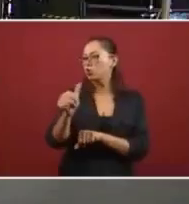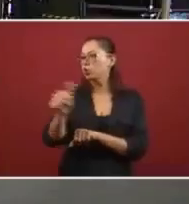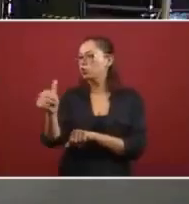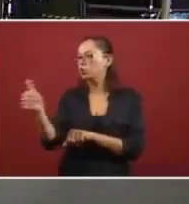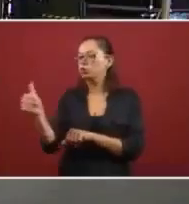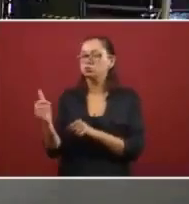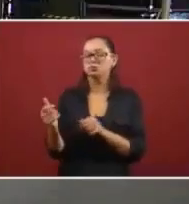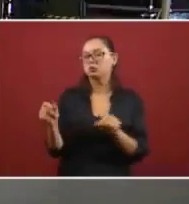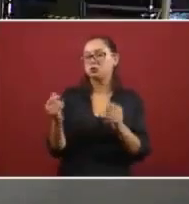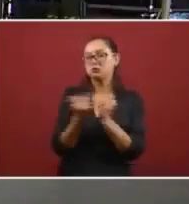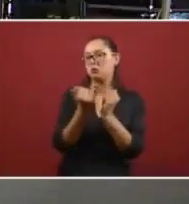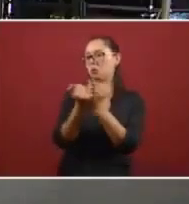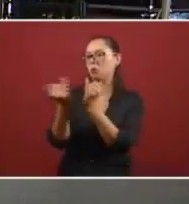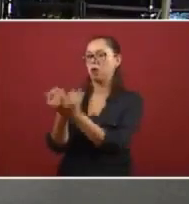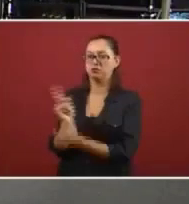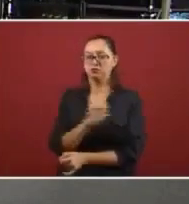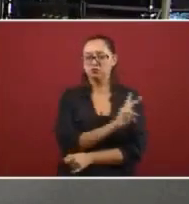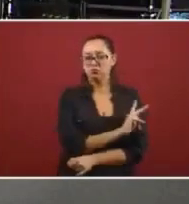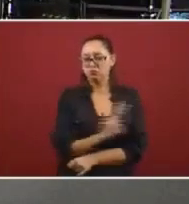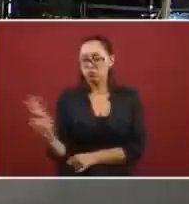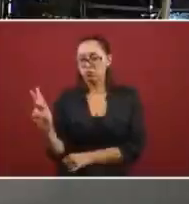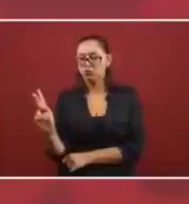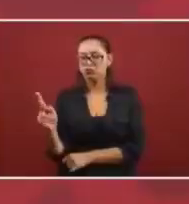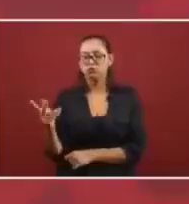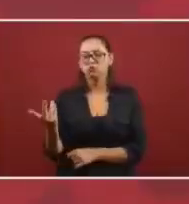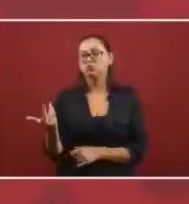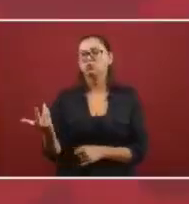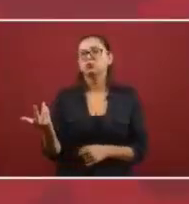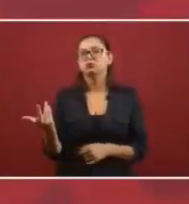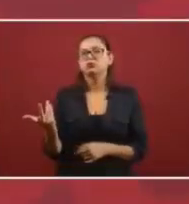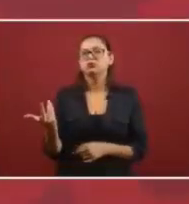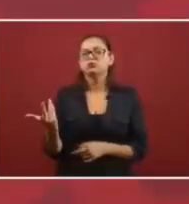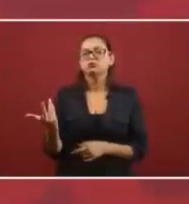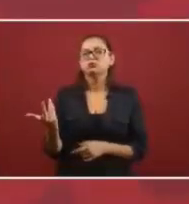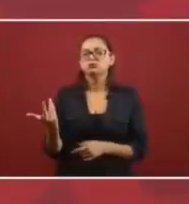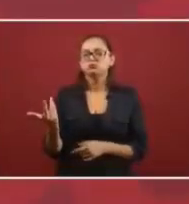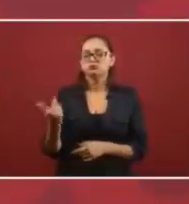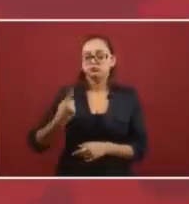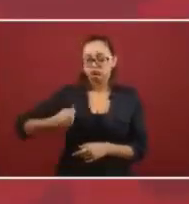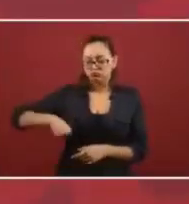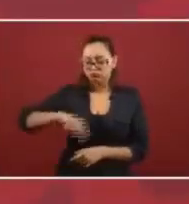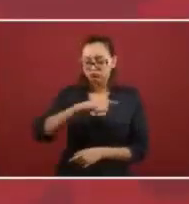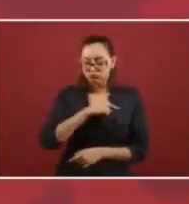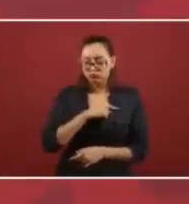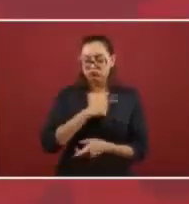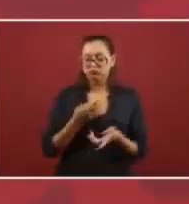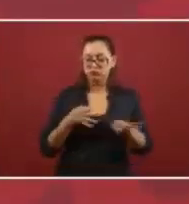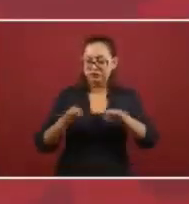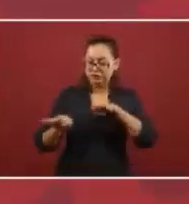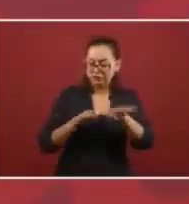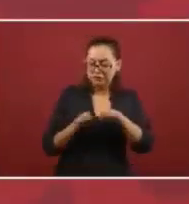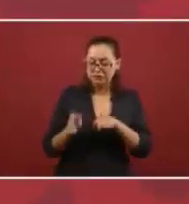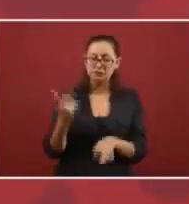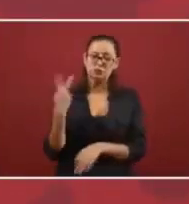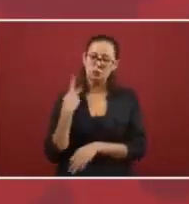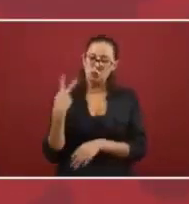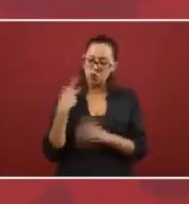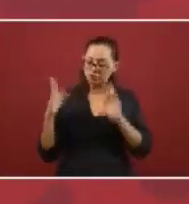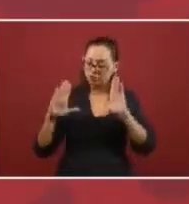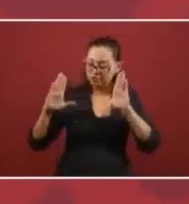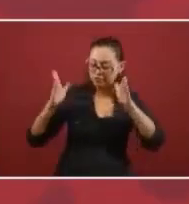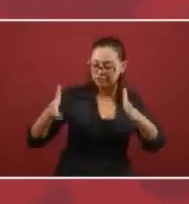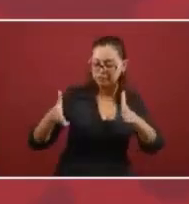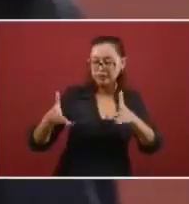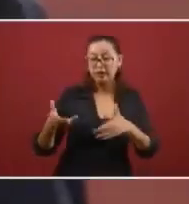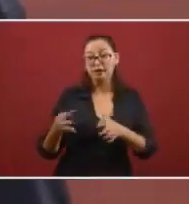qué a quienes nos dedicamos el noble oficio de la política tenemos que